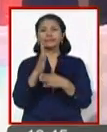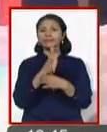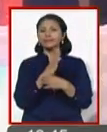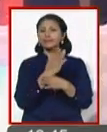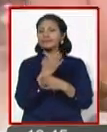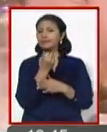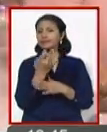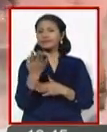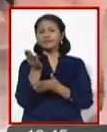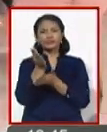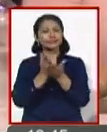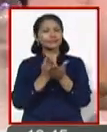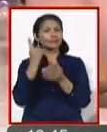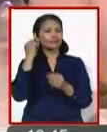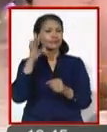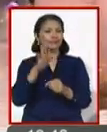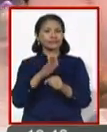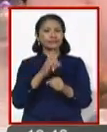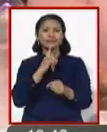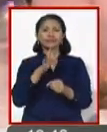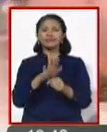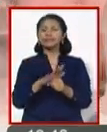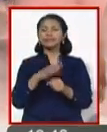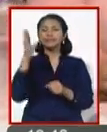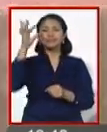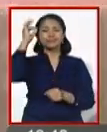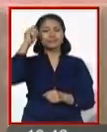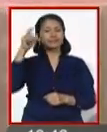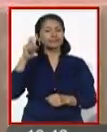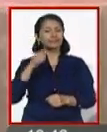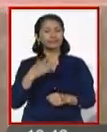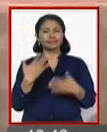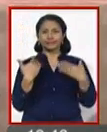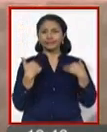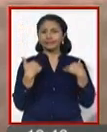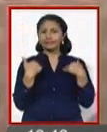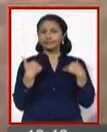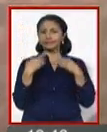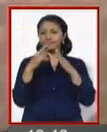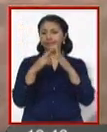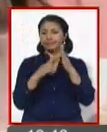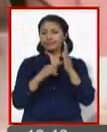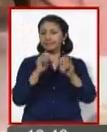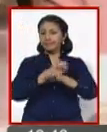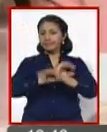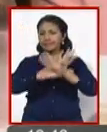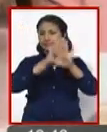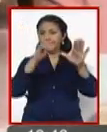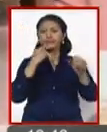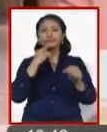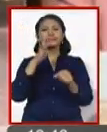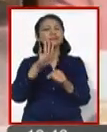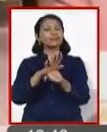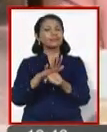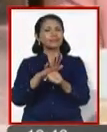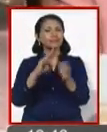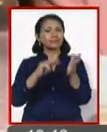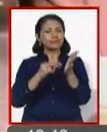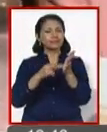compartir algunos aspectos de este pacto fiscal, es necesario de que se fijen las reglas claras. Pacto